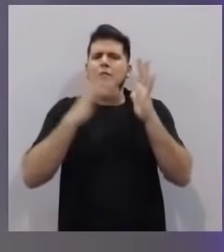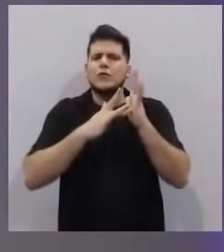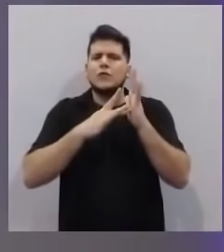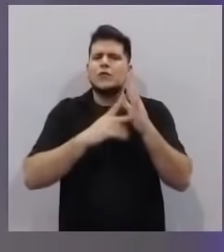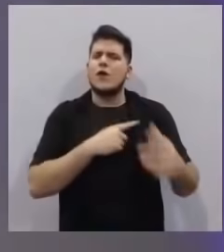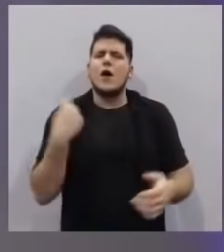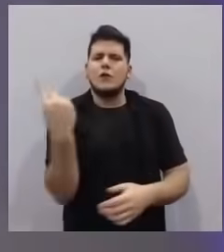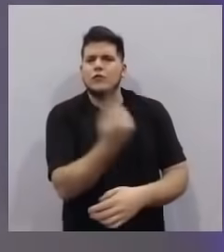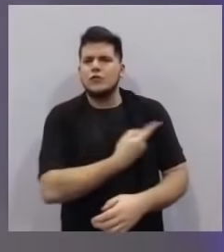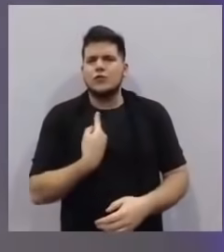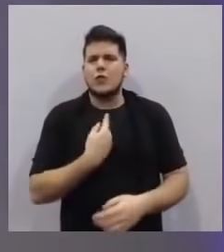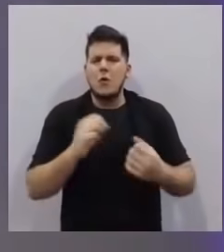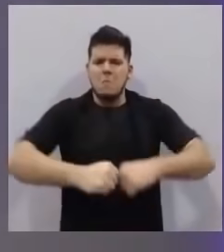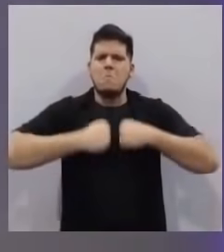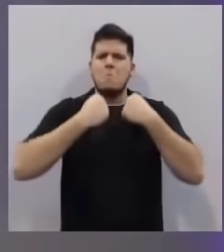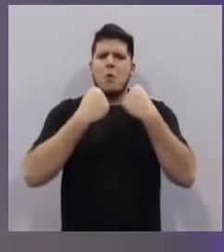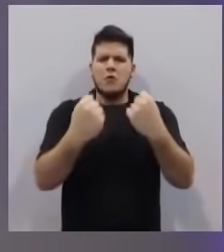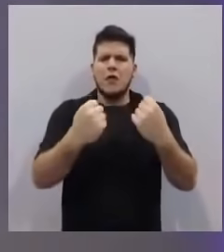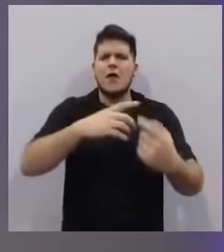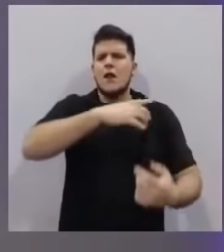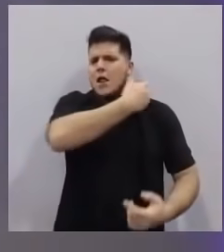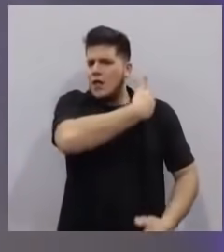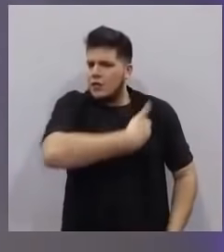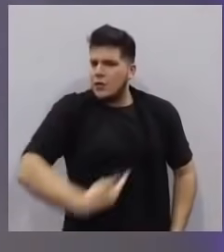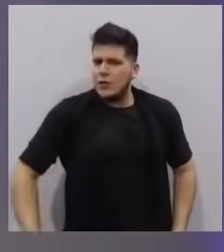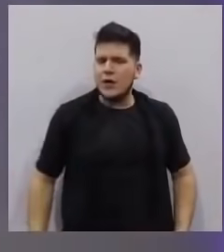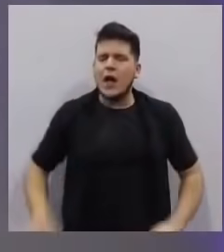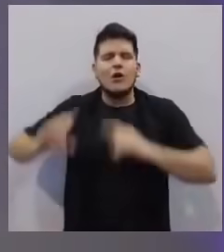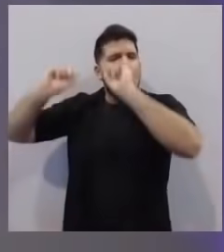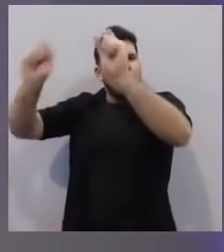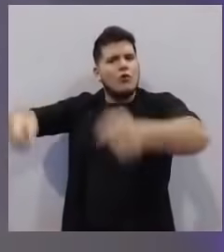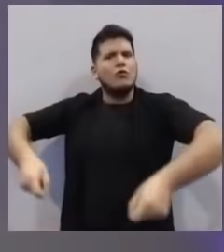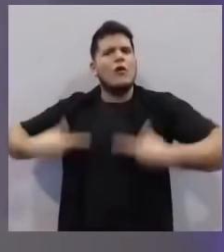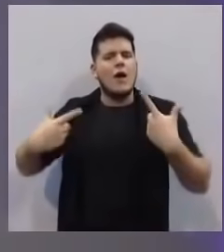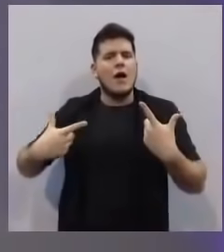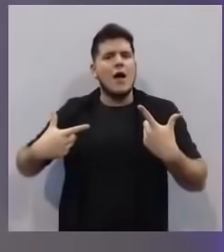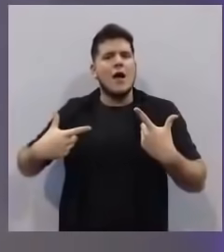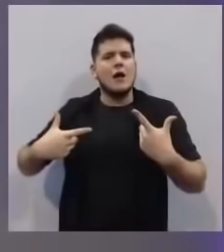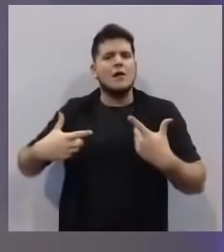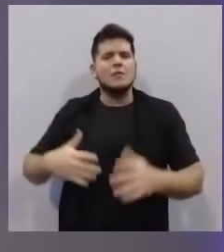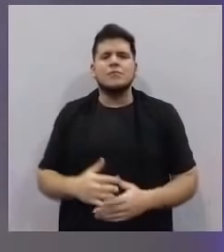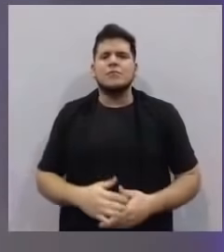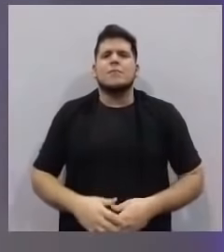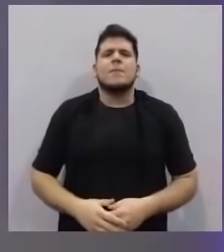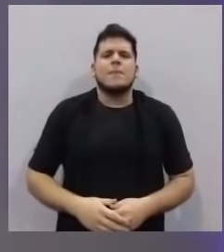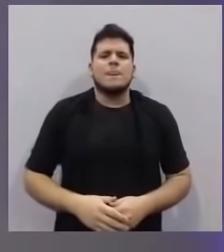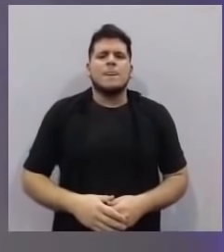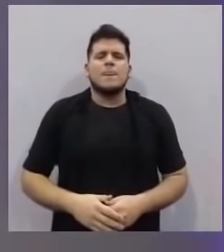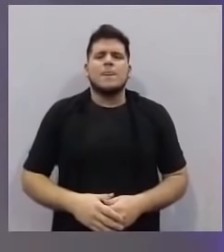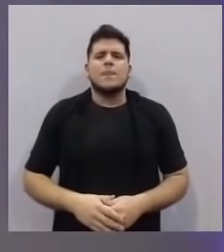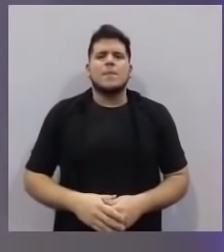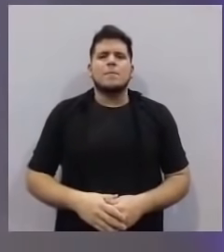y autoridad sobre todos los demonios sobre todos los demonios